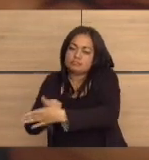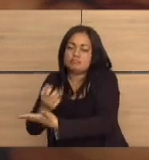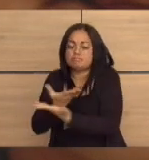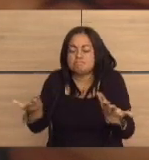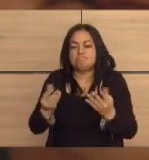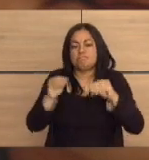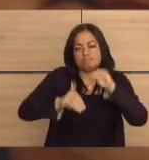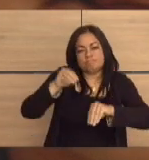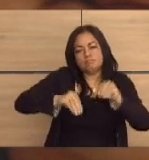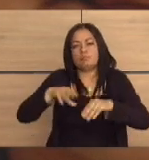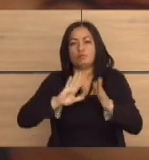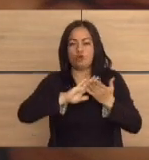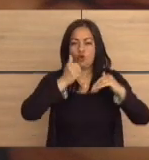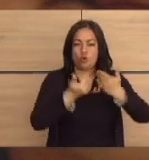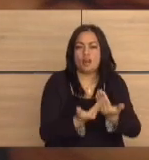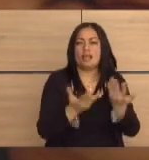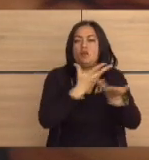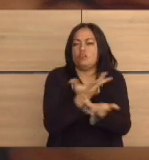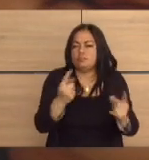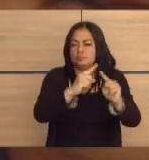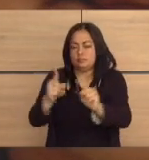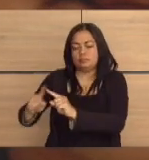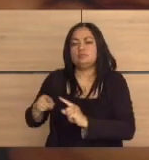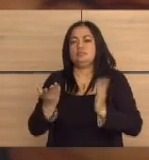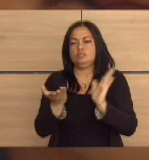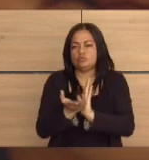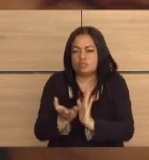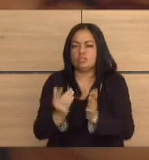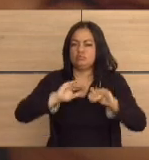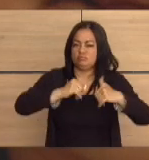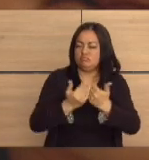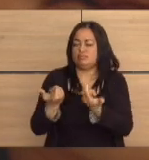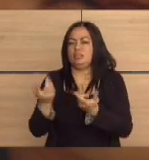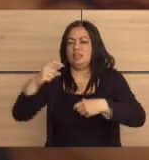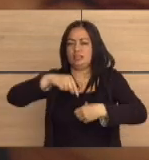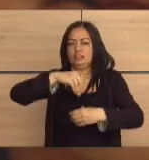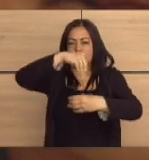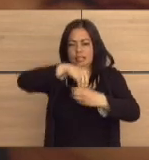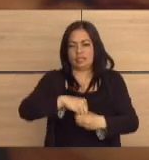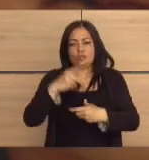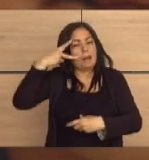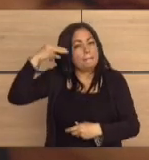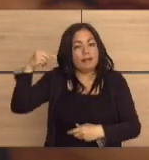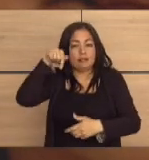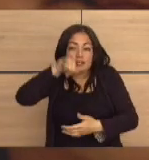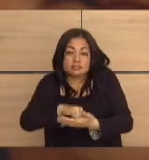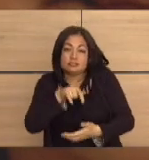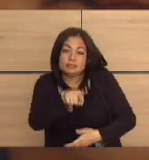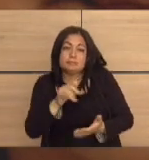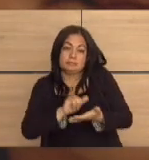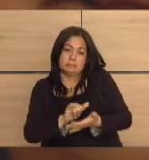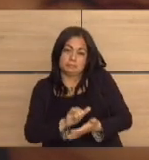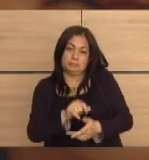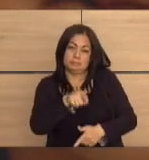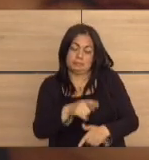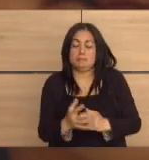no de forma colegiada, intencionadamente y colegiadamente dentro del PEI, pero que muchas instituciones alrededor de